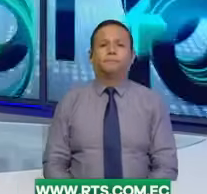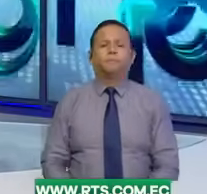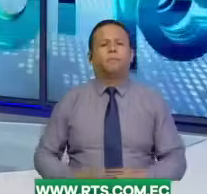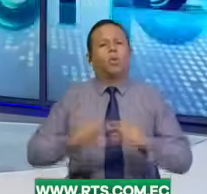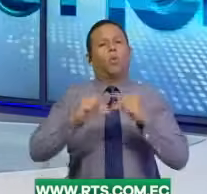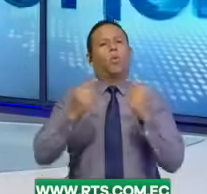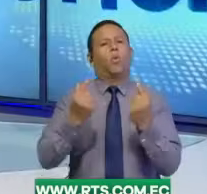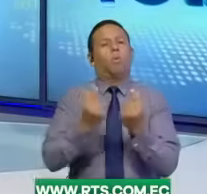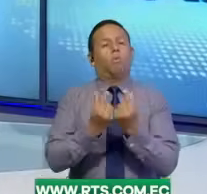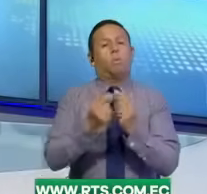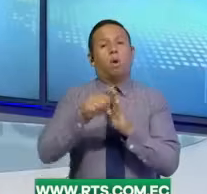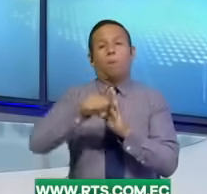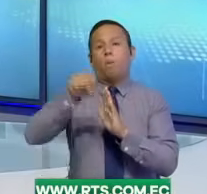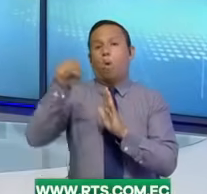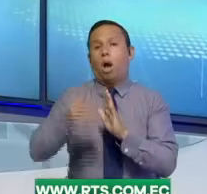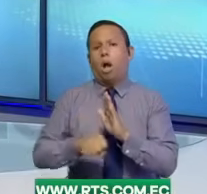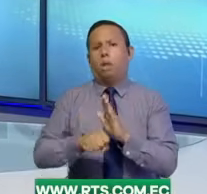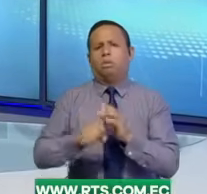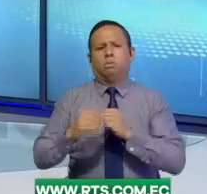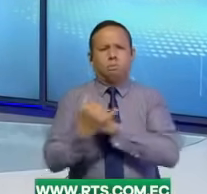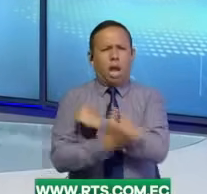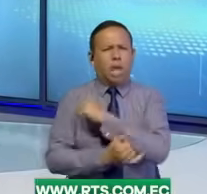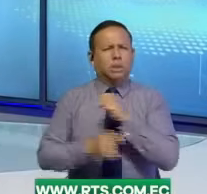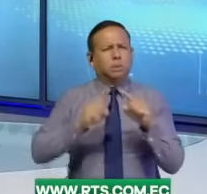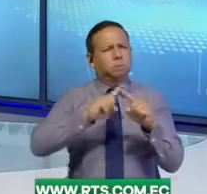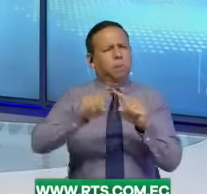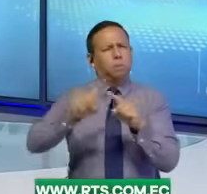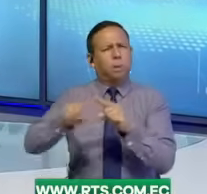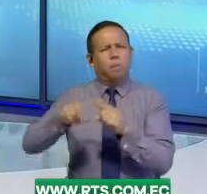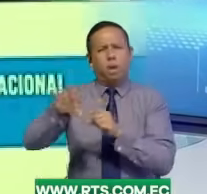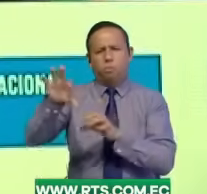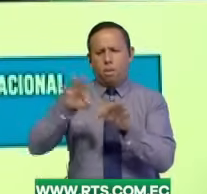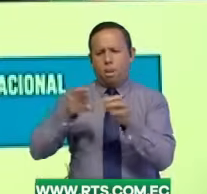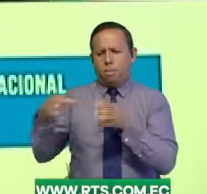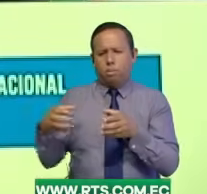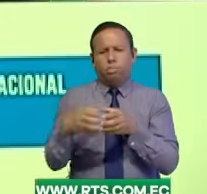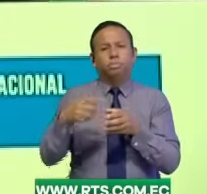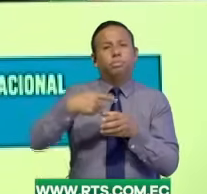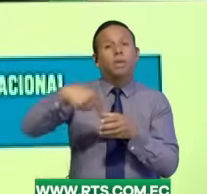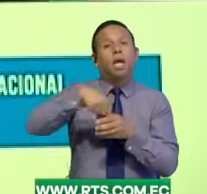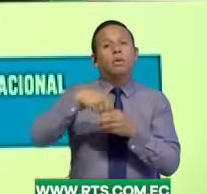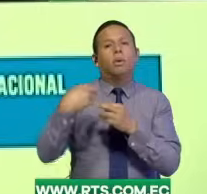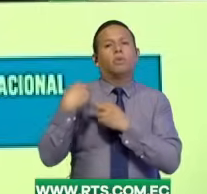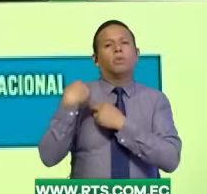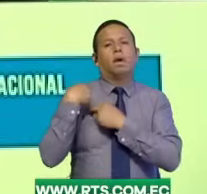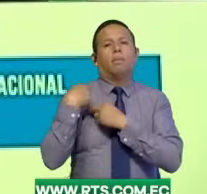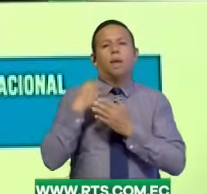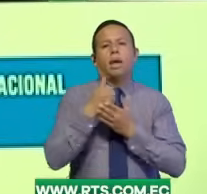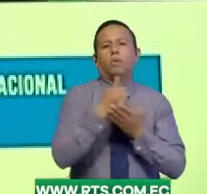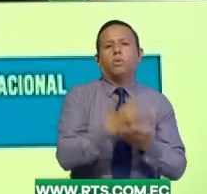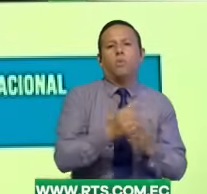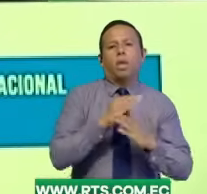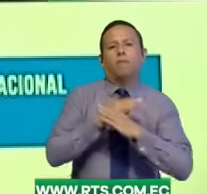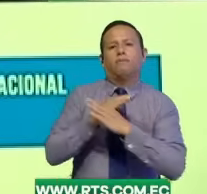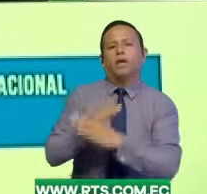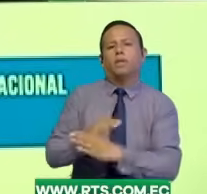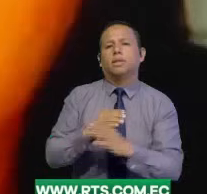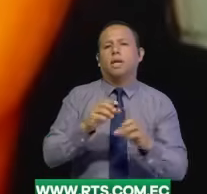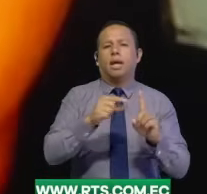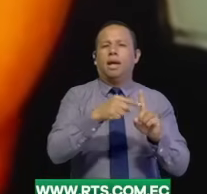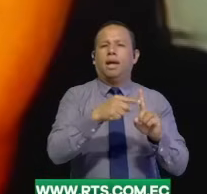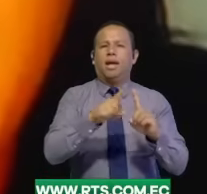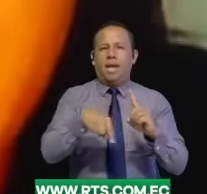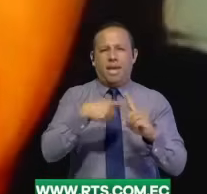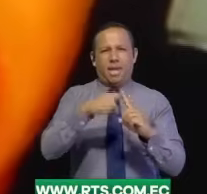Grupo de abogados de diferentes nacionalidades conforman la defensa del ex vicepresidente Jorge Glass, que en rueda de prensa informaron